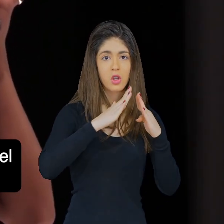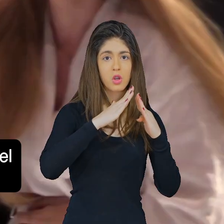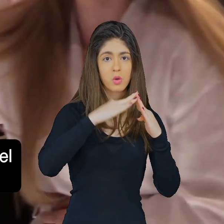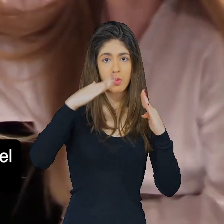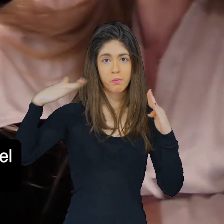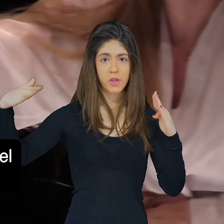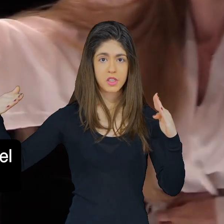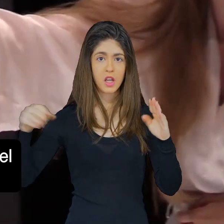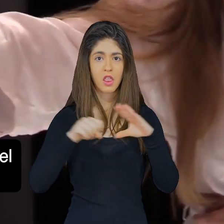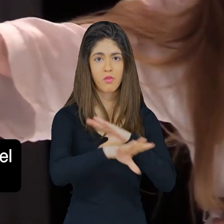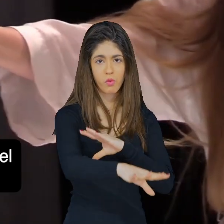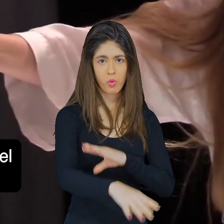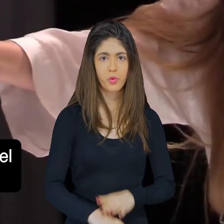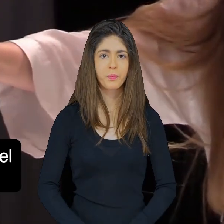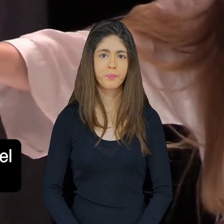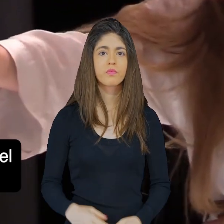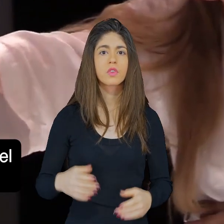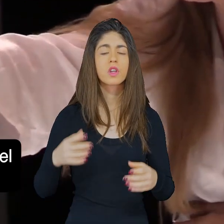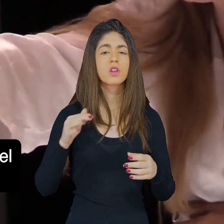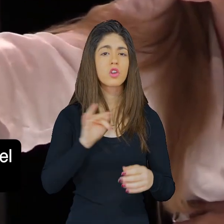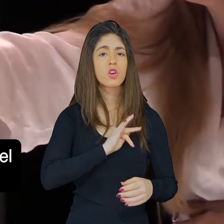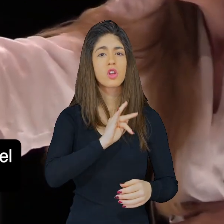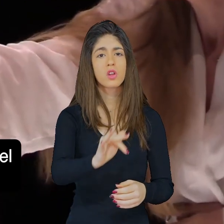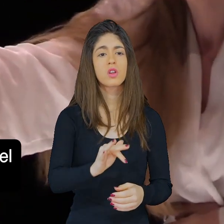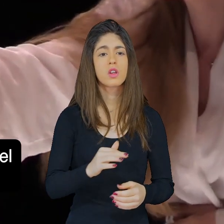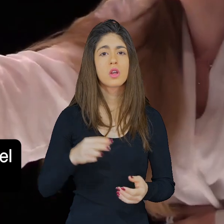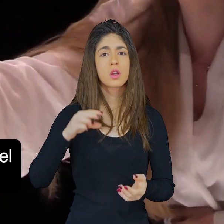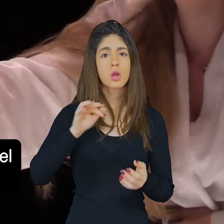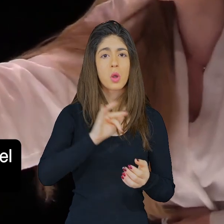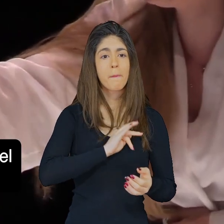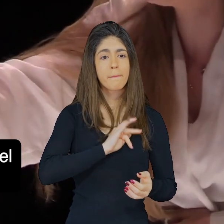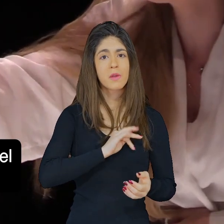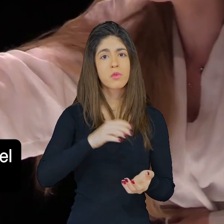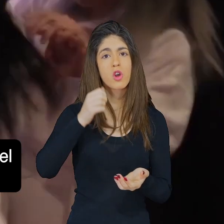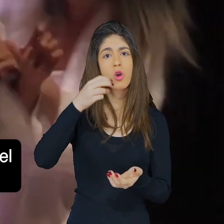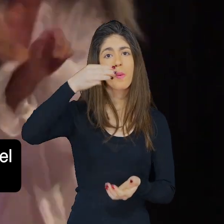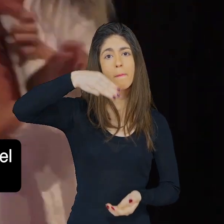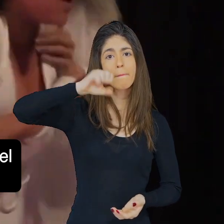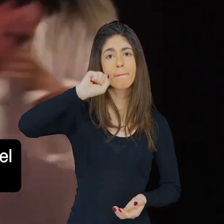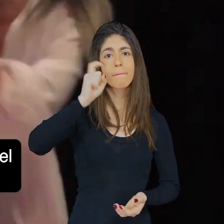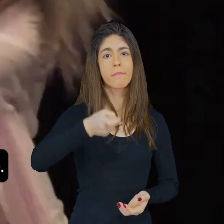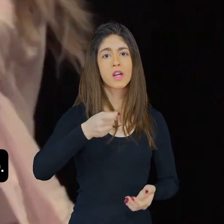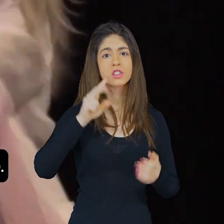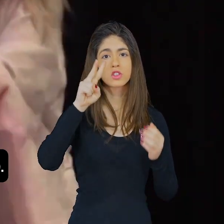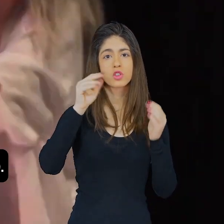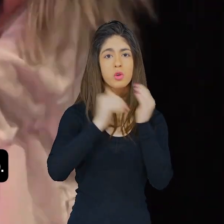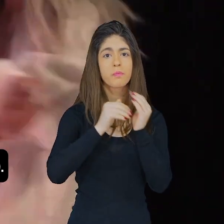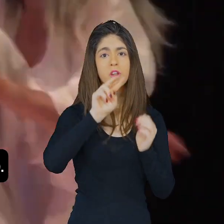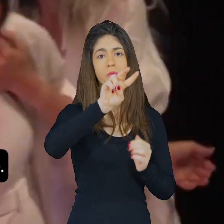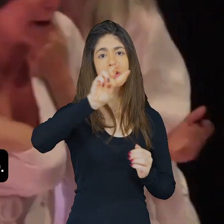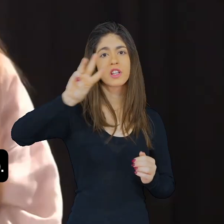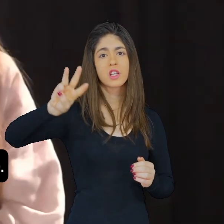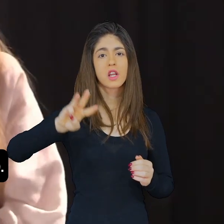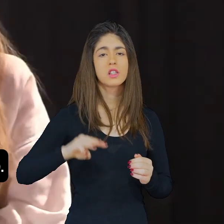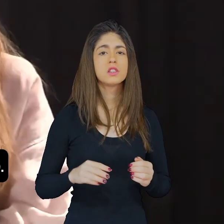y Mejor Autoría Revelación. Enredos, comedias del absurdo y poesía se entremezclan en esta trama actual